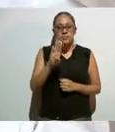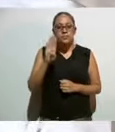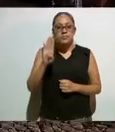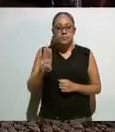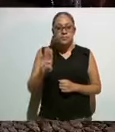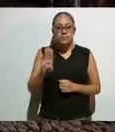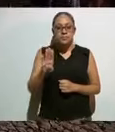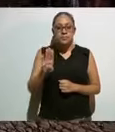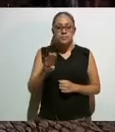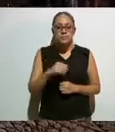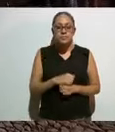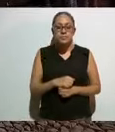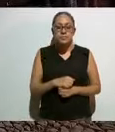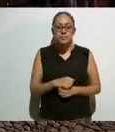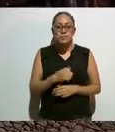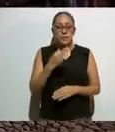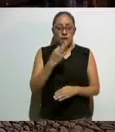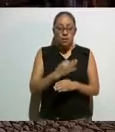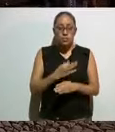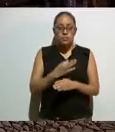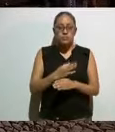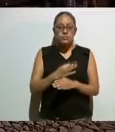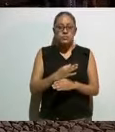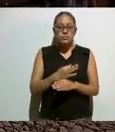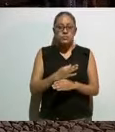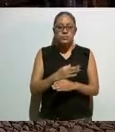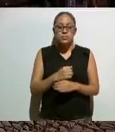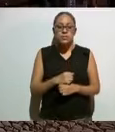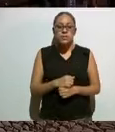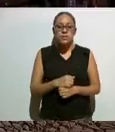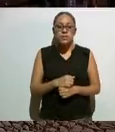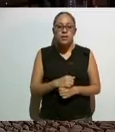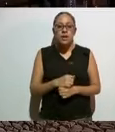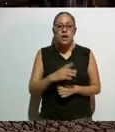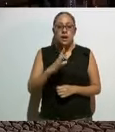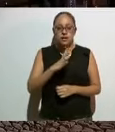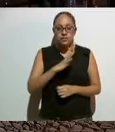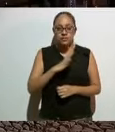a quienes todavía añoran